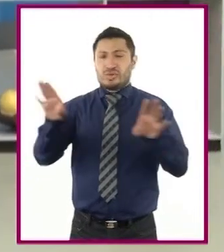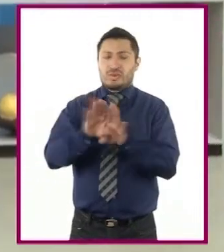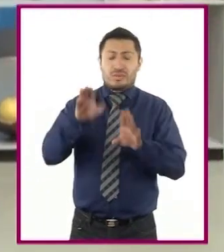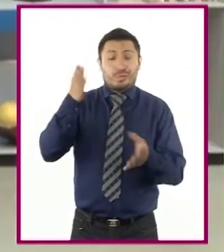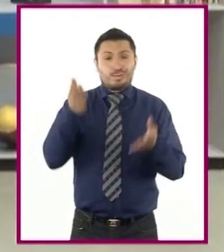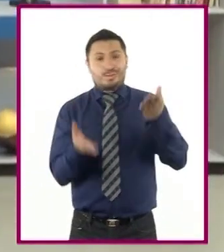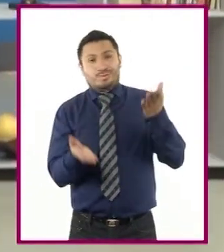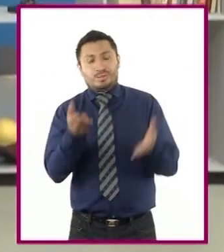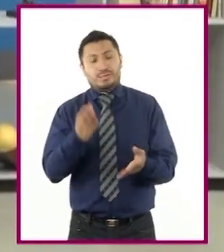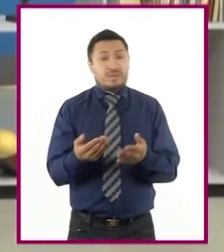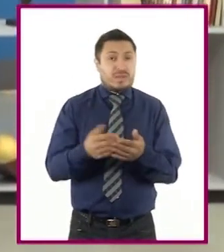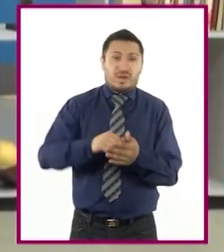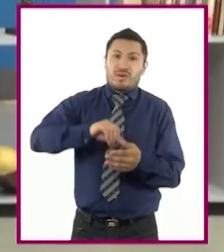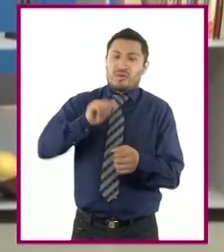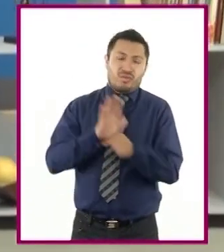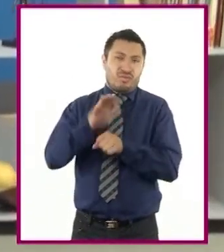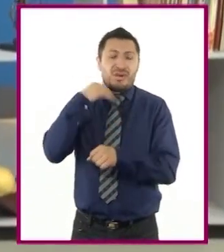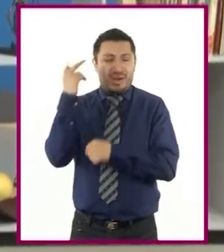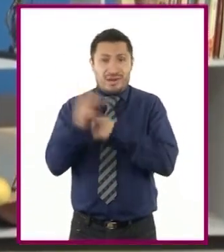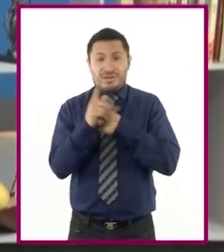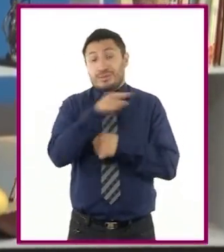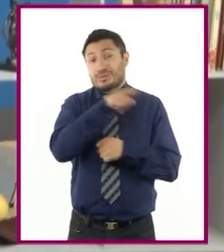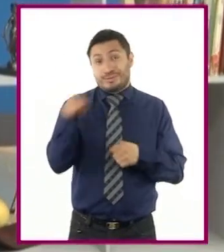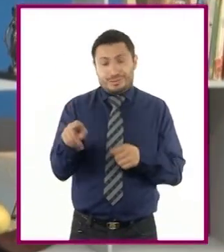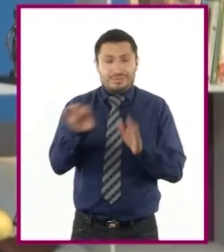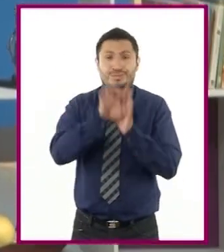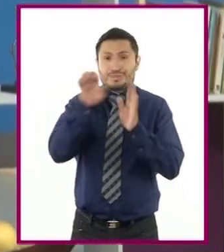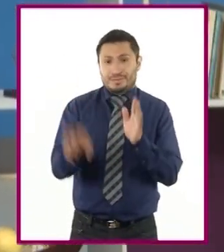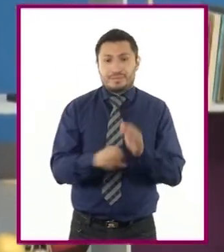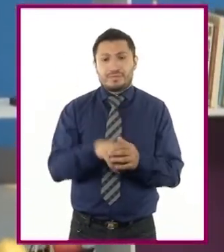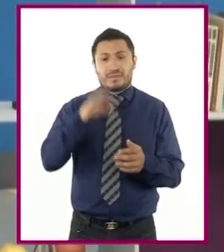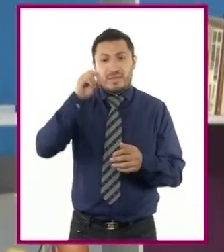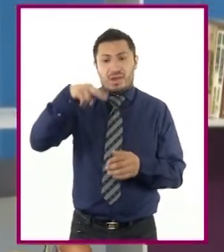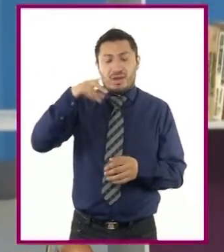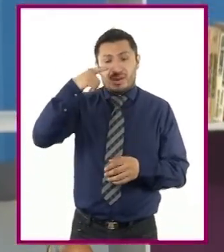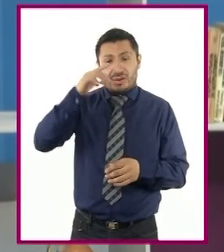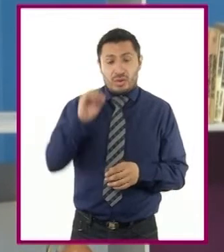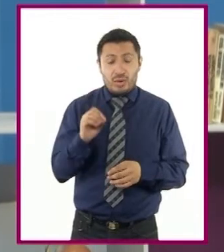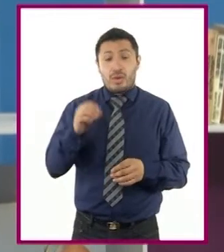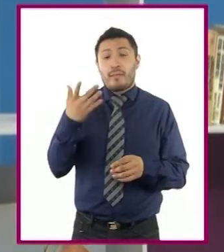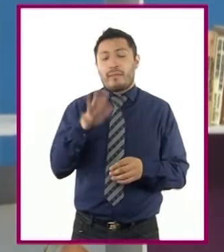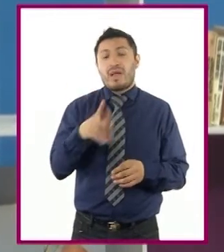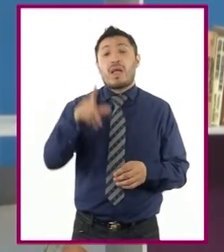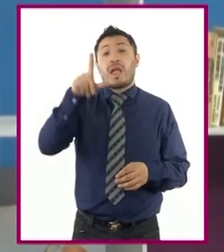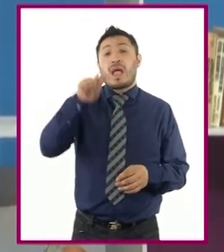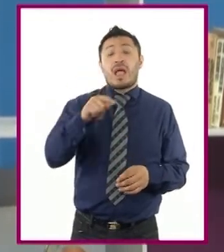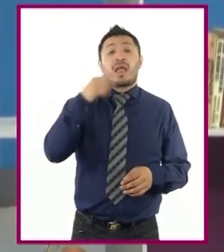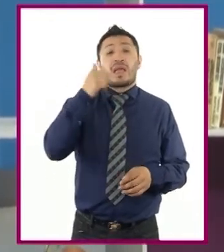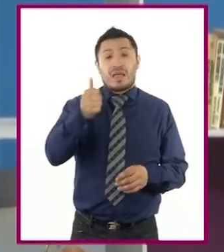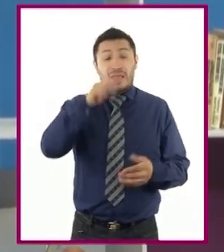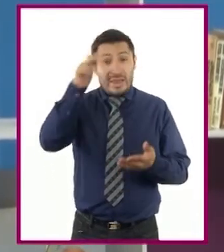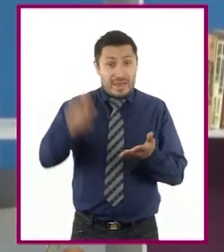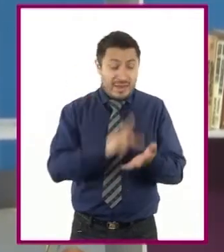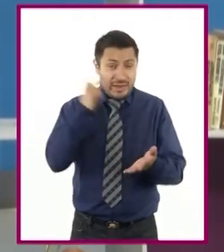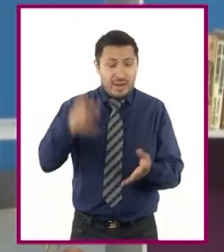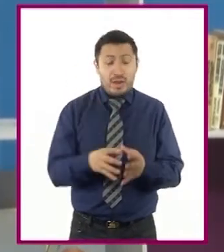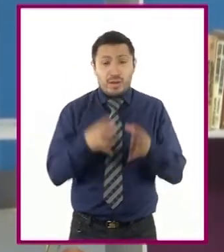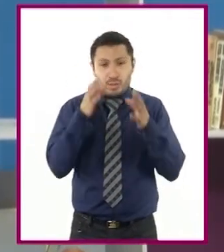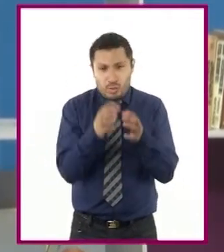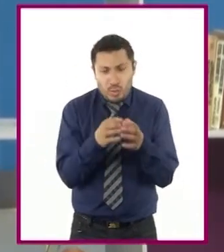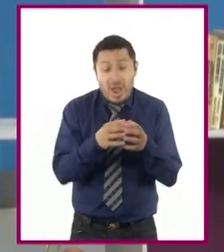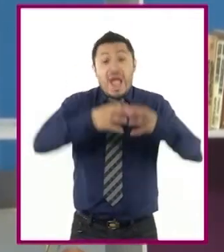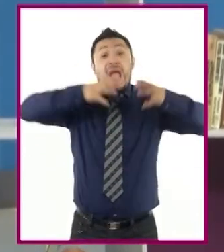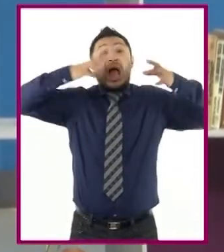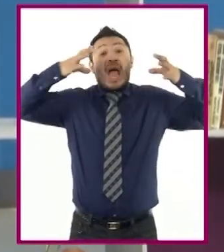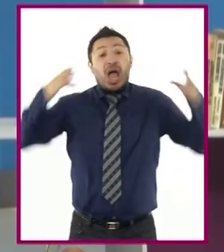originales de cualquiera de esos países. Por ejemplo, el Congo belga equivalía a 76 veces el territorio